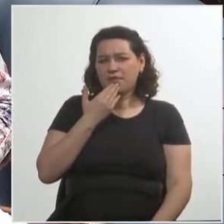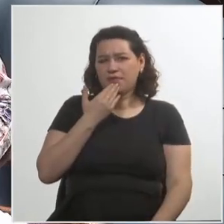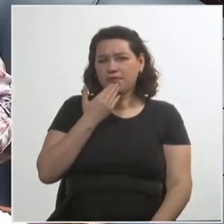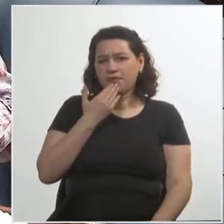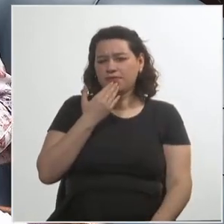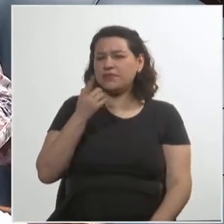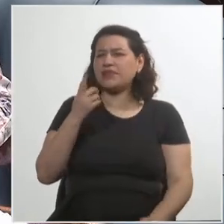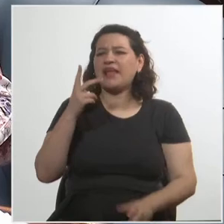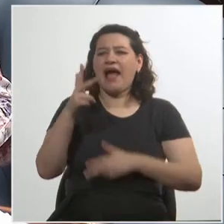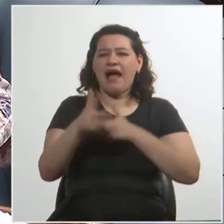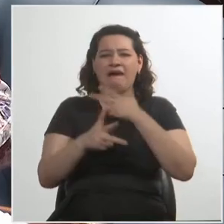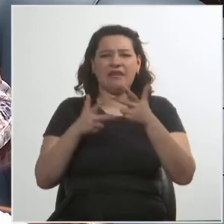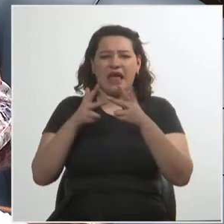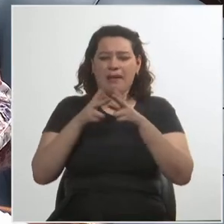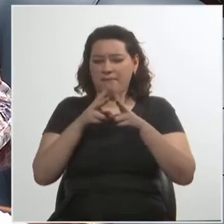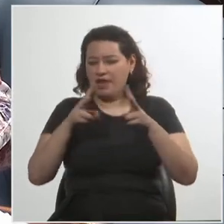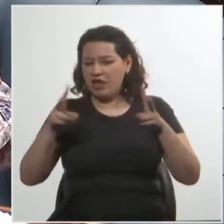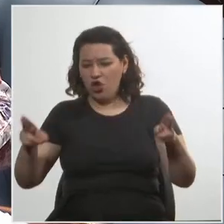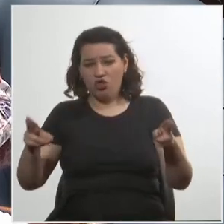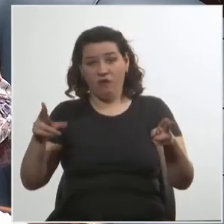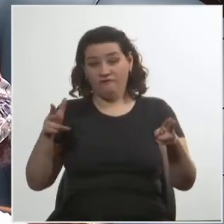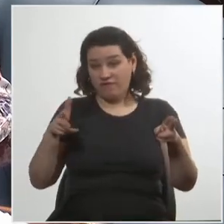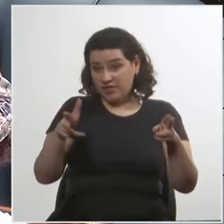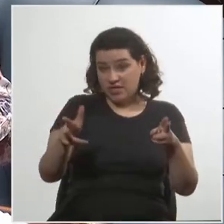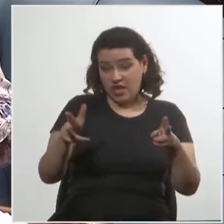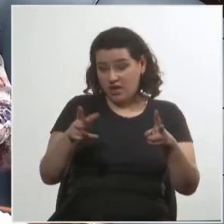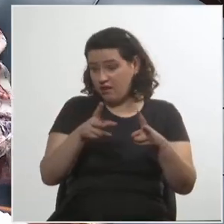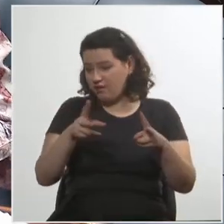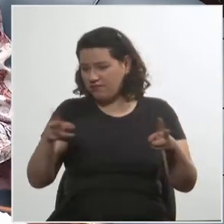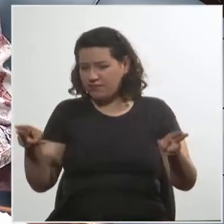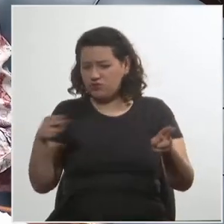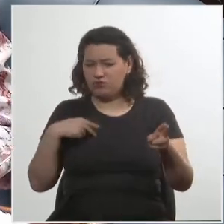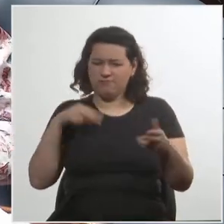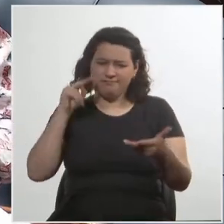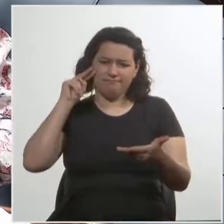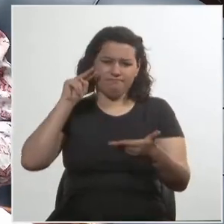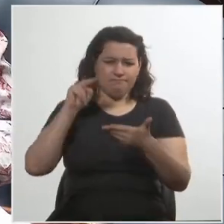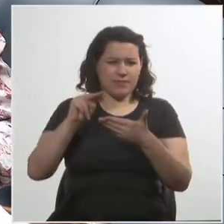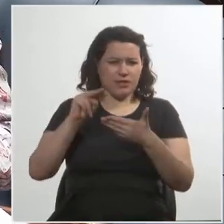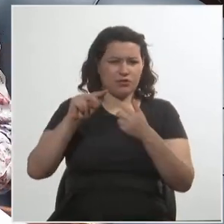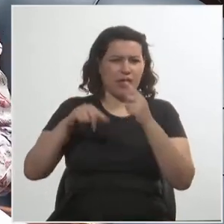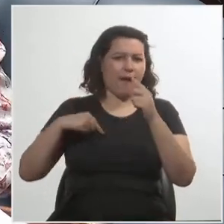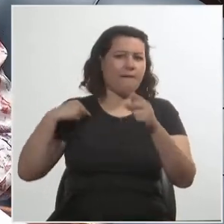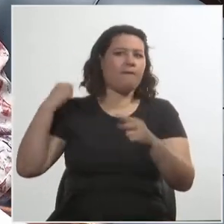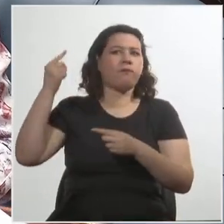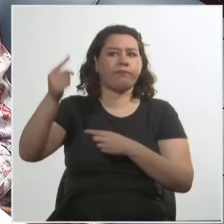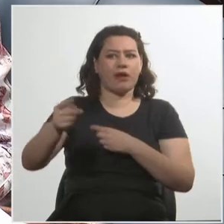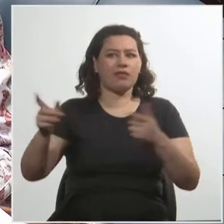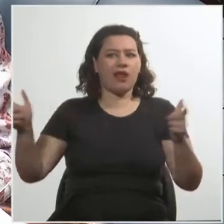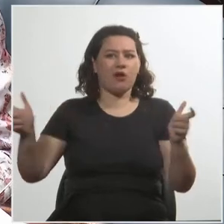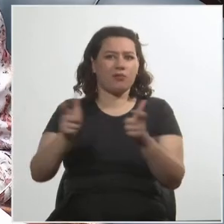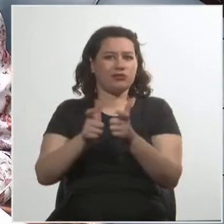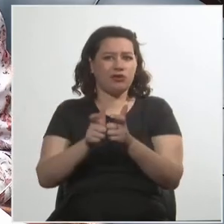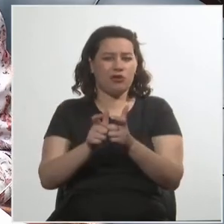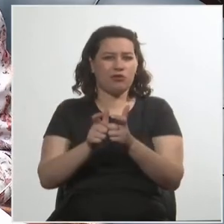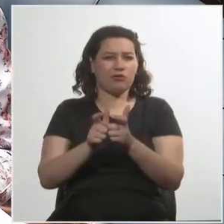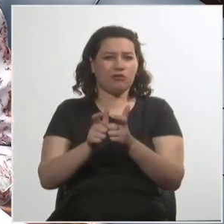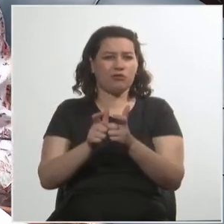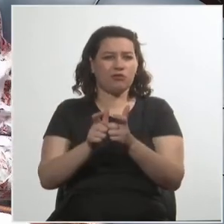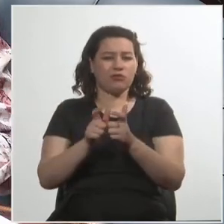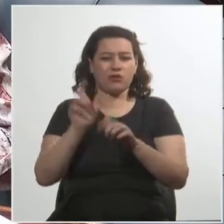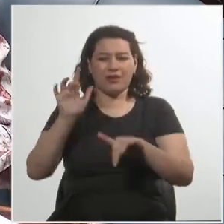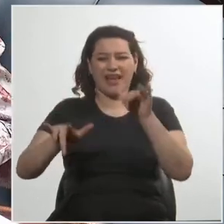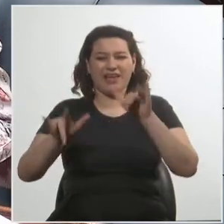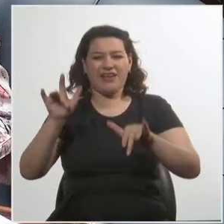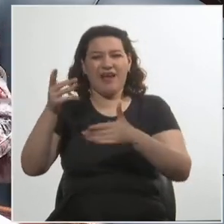cuando se habla del período y yo lo miro después lo que salió de comisión con la